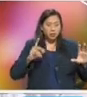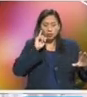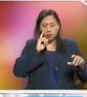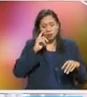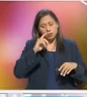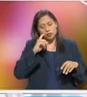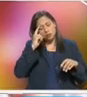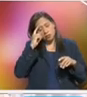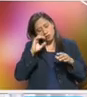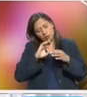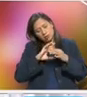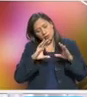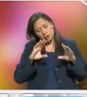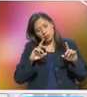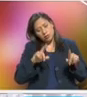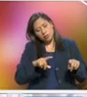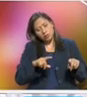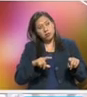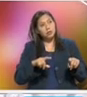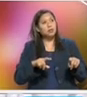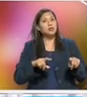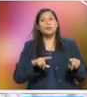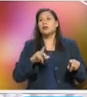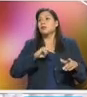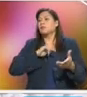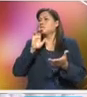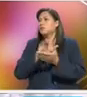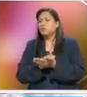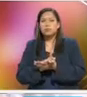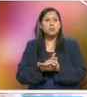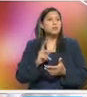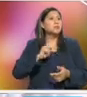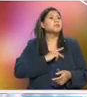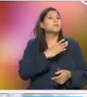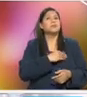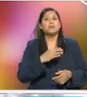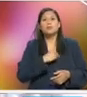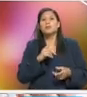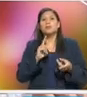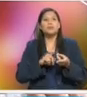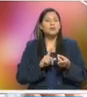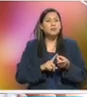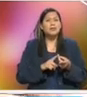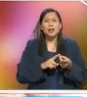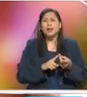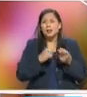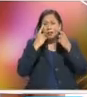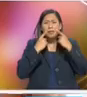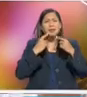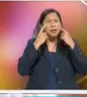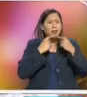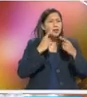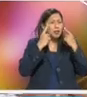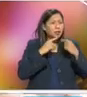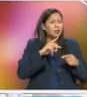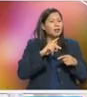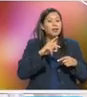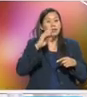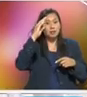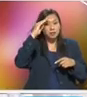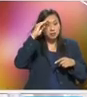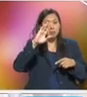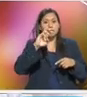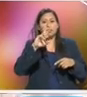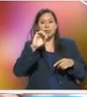el conocimiento, no encontró ni a su marido ni a su bebé. se puso a llorar hasta que don Verona, el